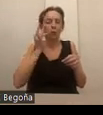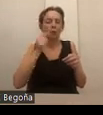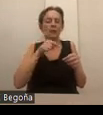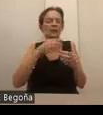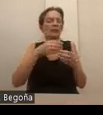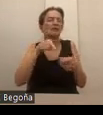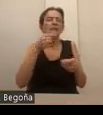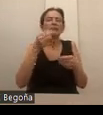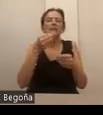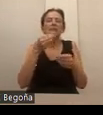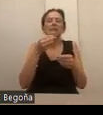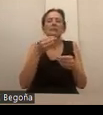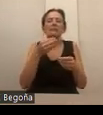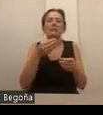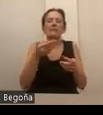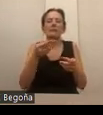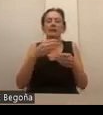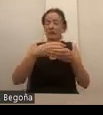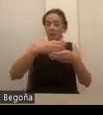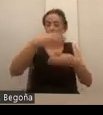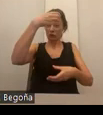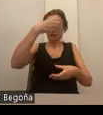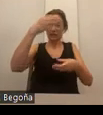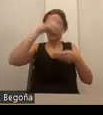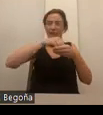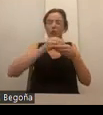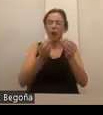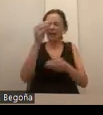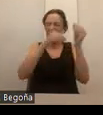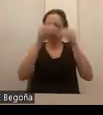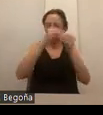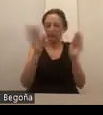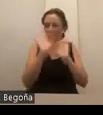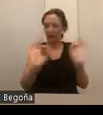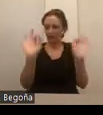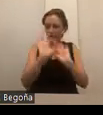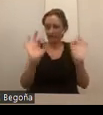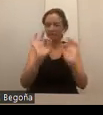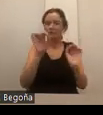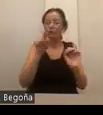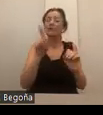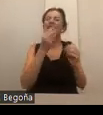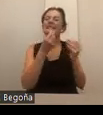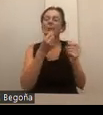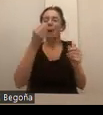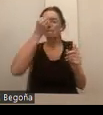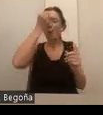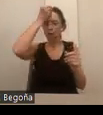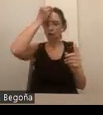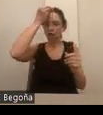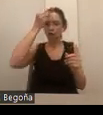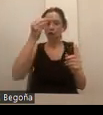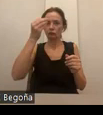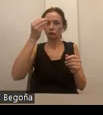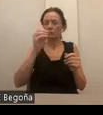tiene menos compuestos añadidos es el melocotón, el sabor a melocotón. Además,